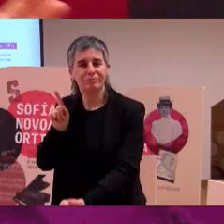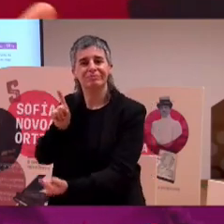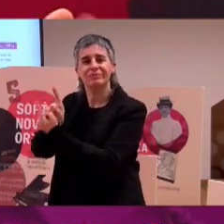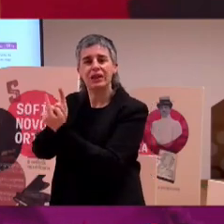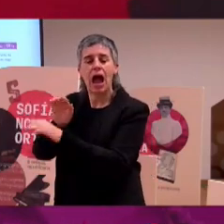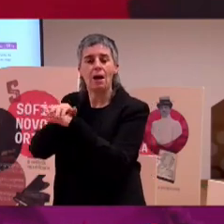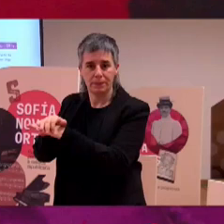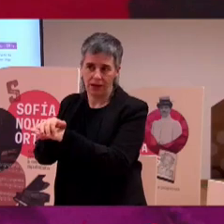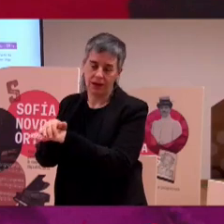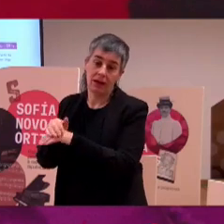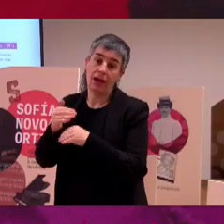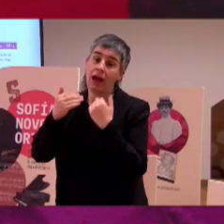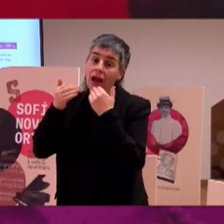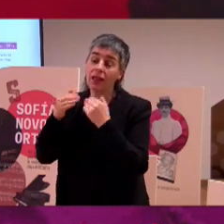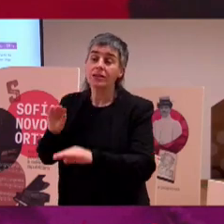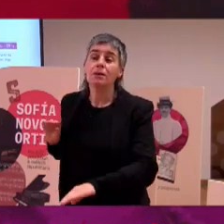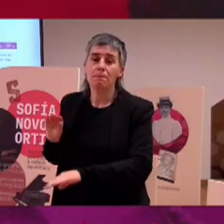con unha beca da Jae tamén.